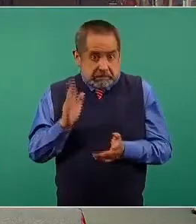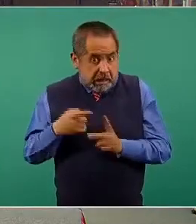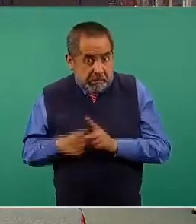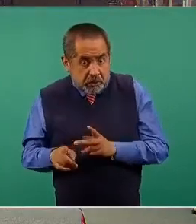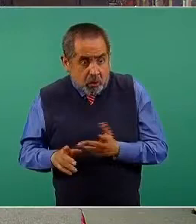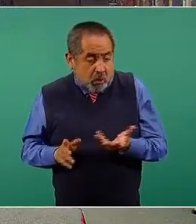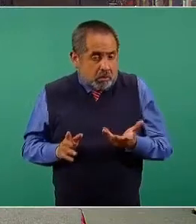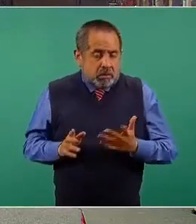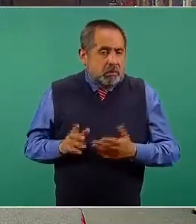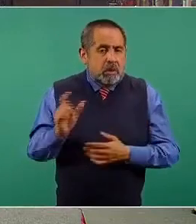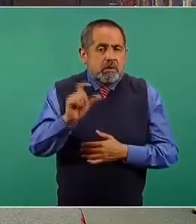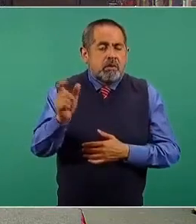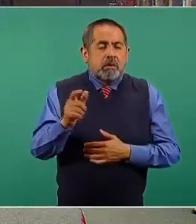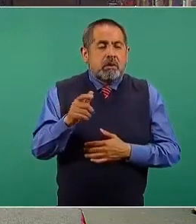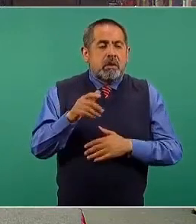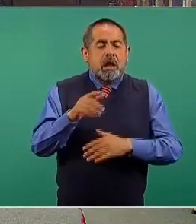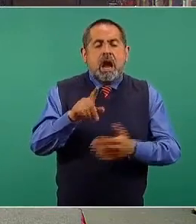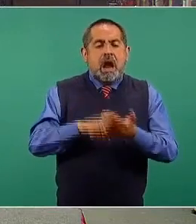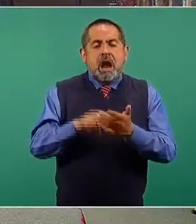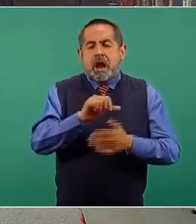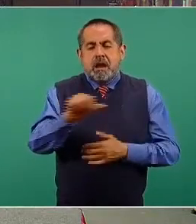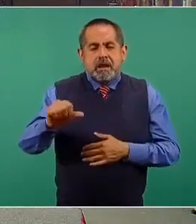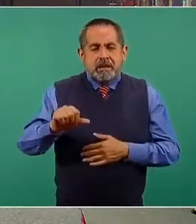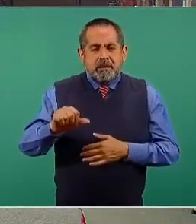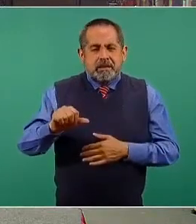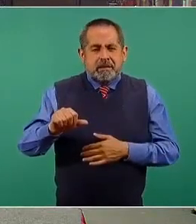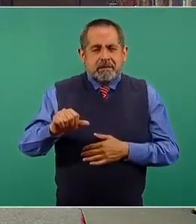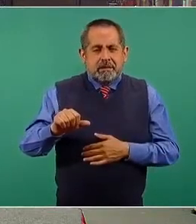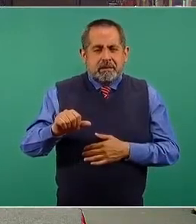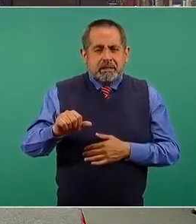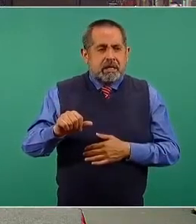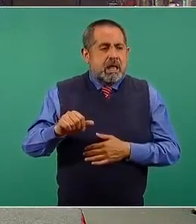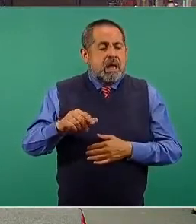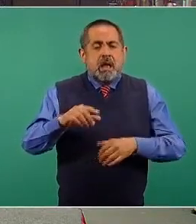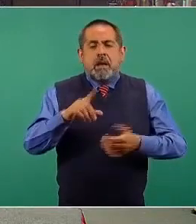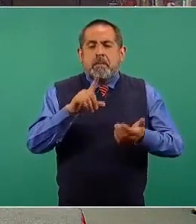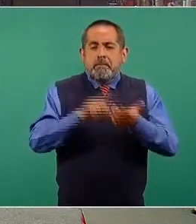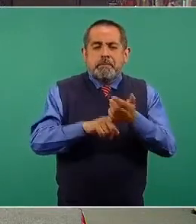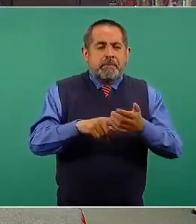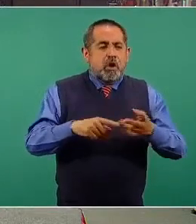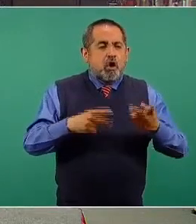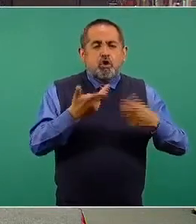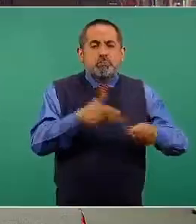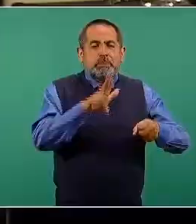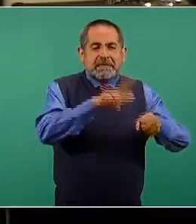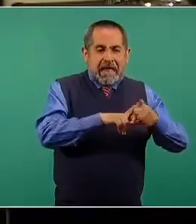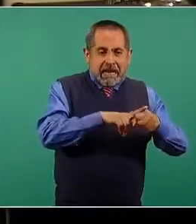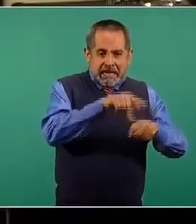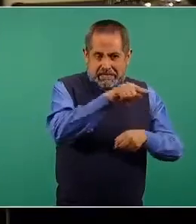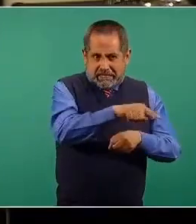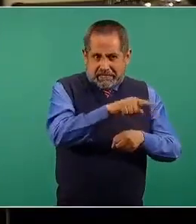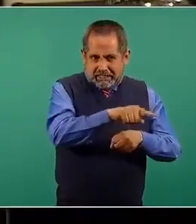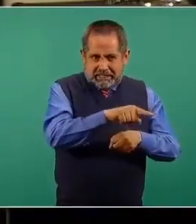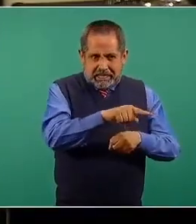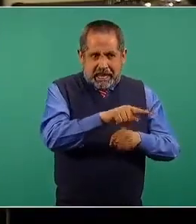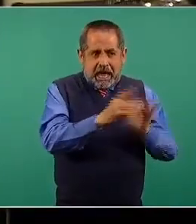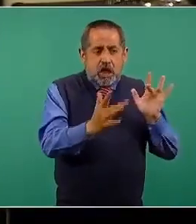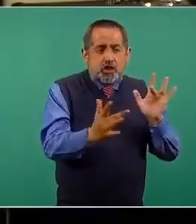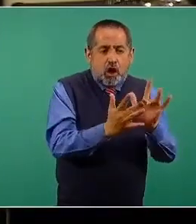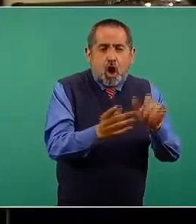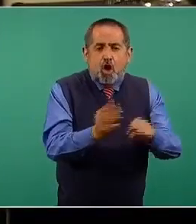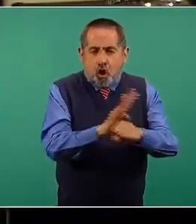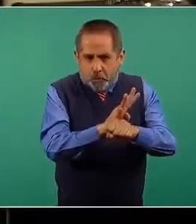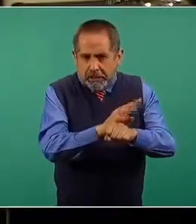ya es así, cuándo empezaría la vacunación del resto del personal de salud? Porque hasta el momento los datos